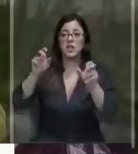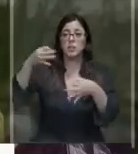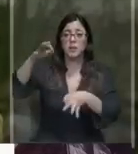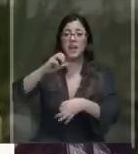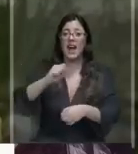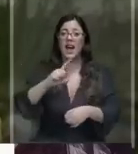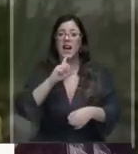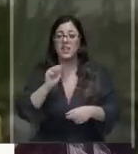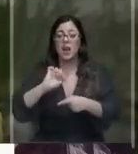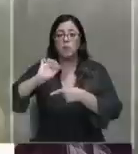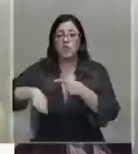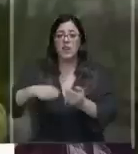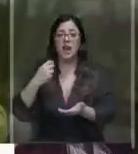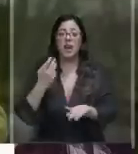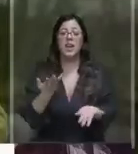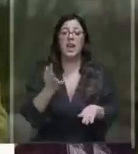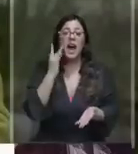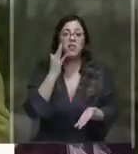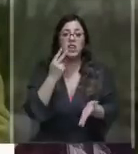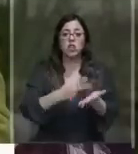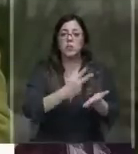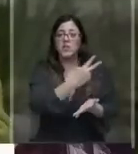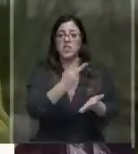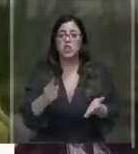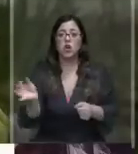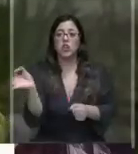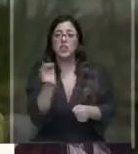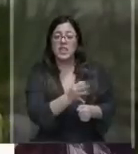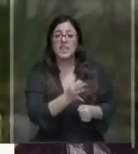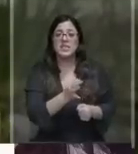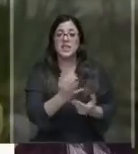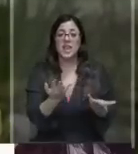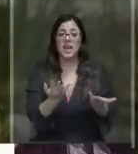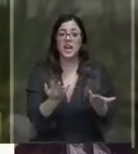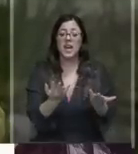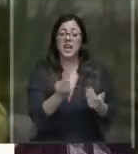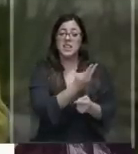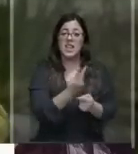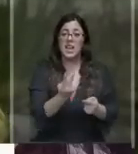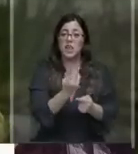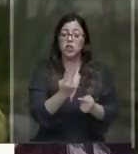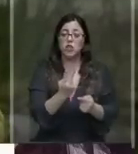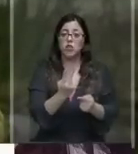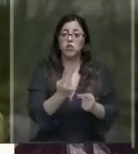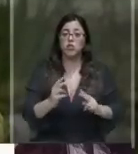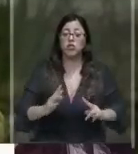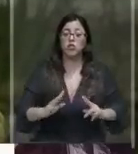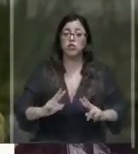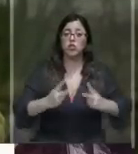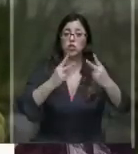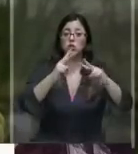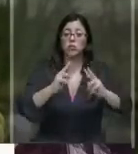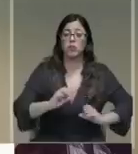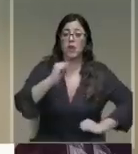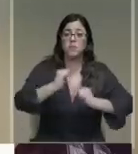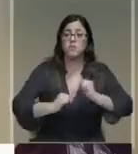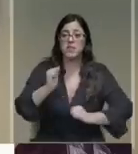2022 dice claramente el nombre de ambos gestores inmobiliarios. Y esa acta sí fue aprobada